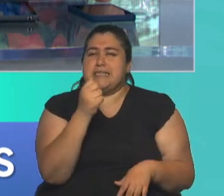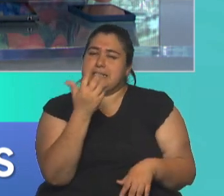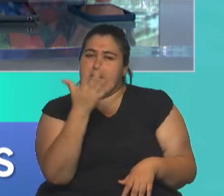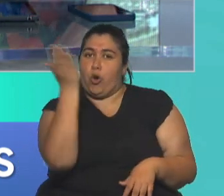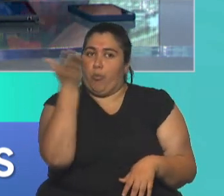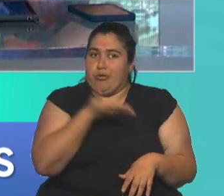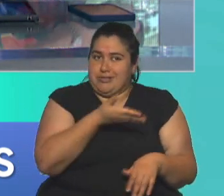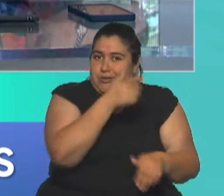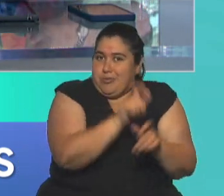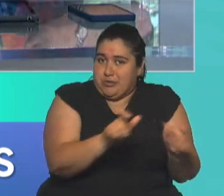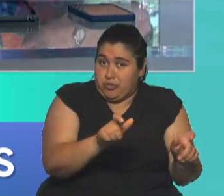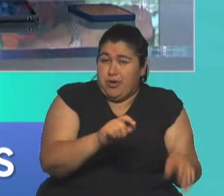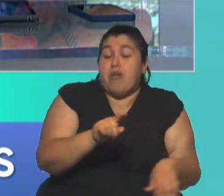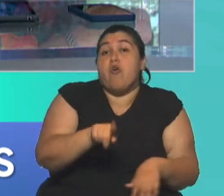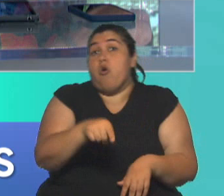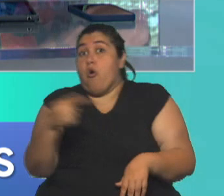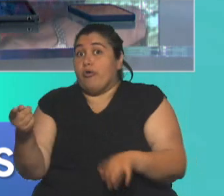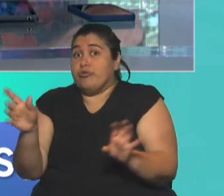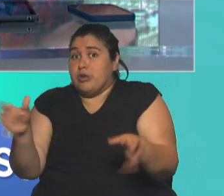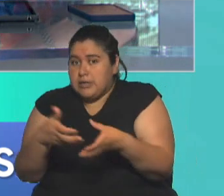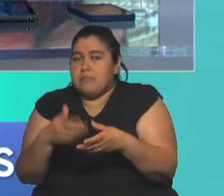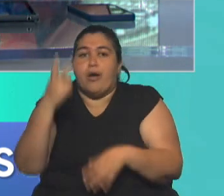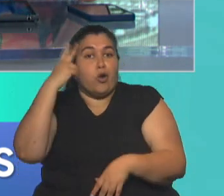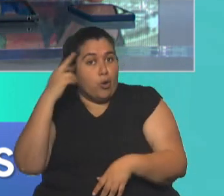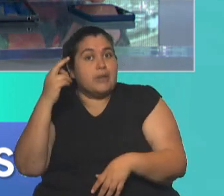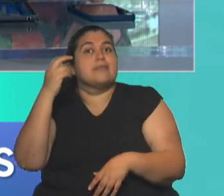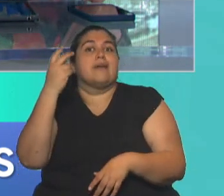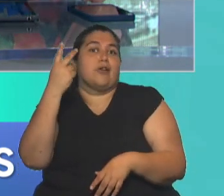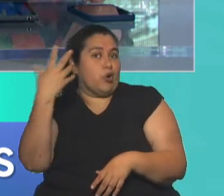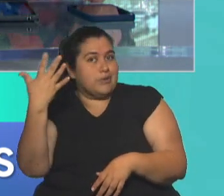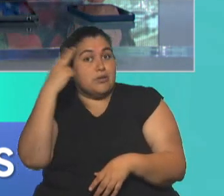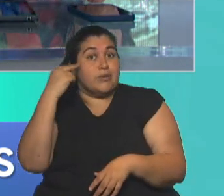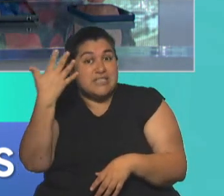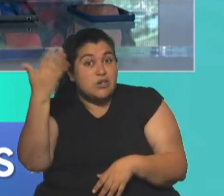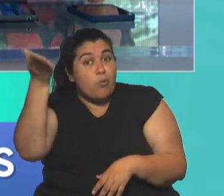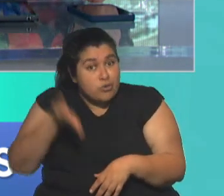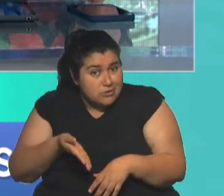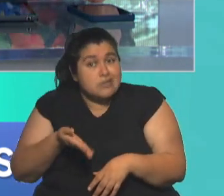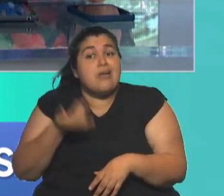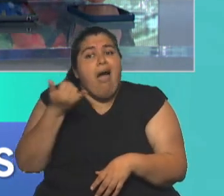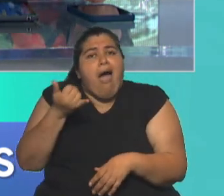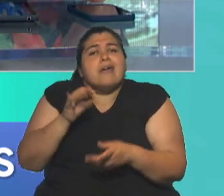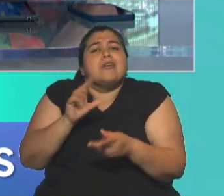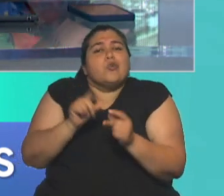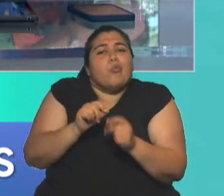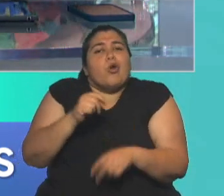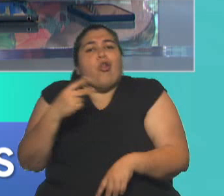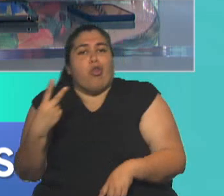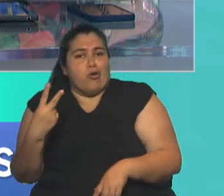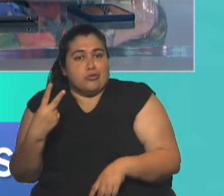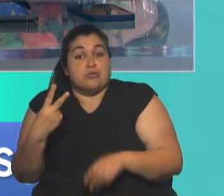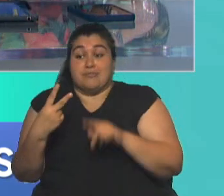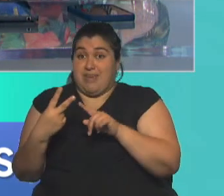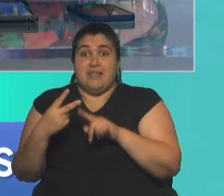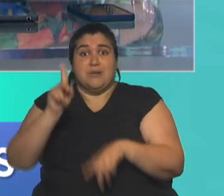5% de los pacientes. El grueso de los pacientes, entre el 90 y el 95%, tienen diabetes tipo 2, que es esta justamente